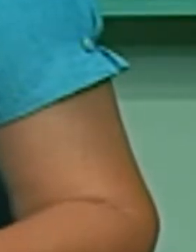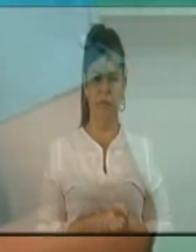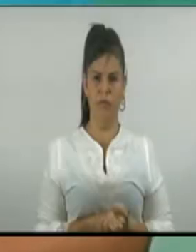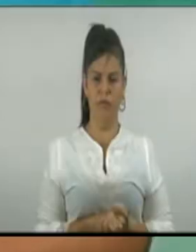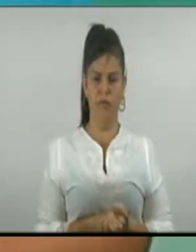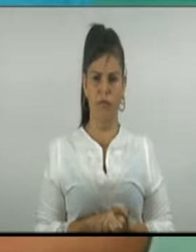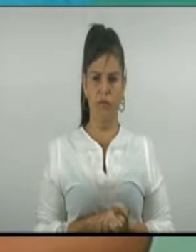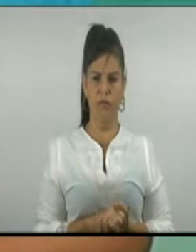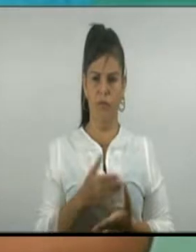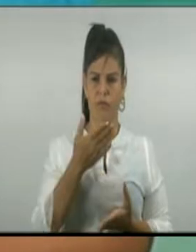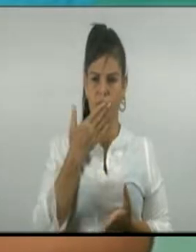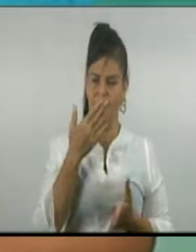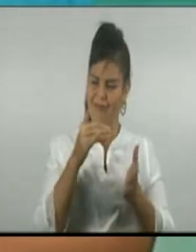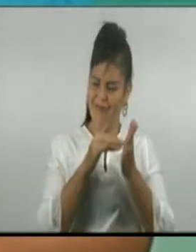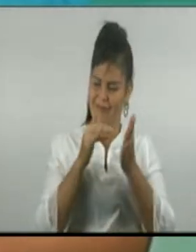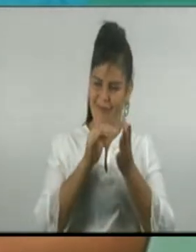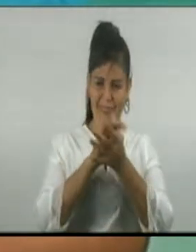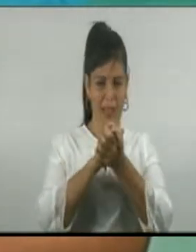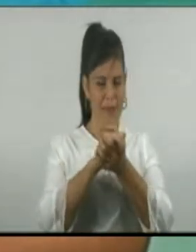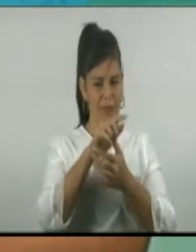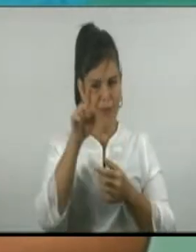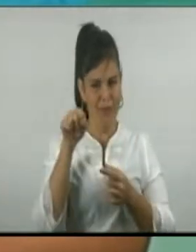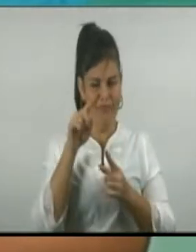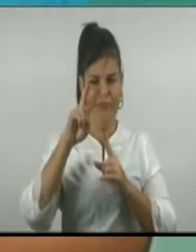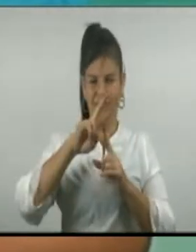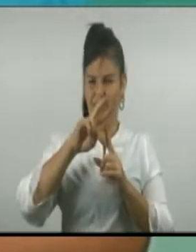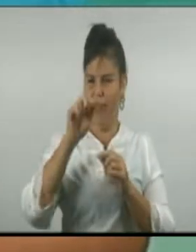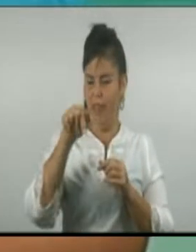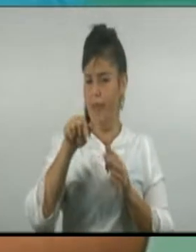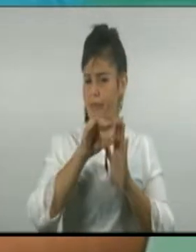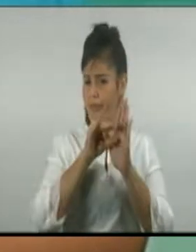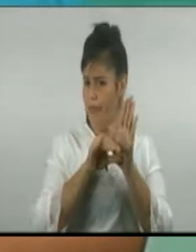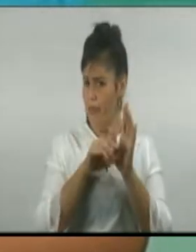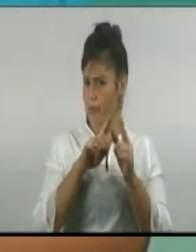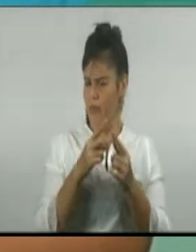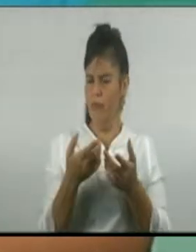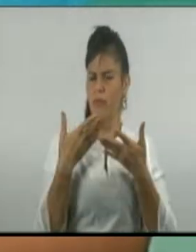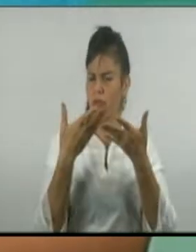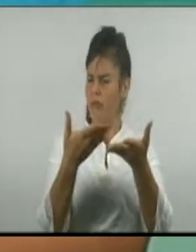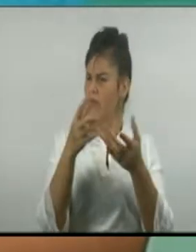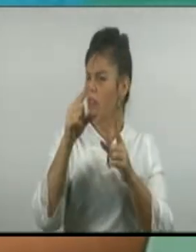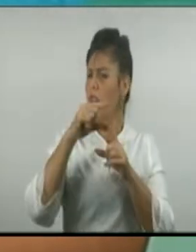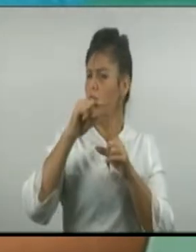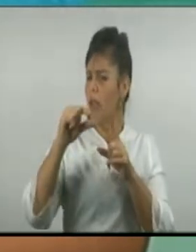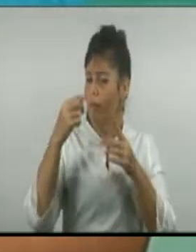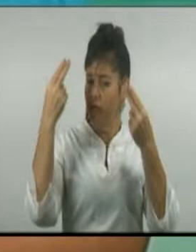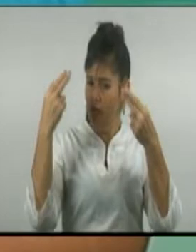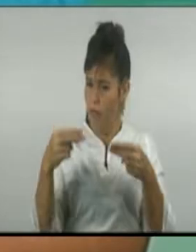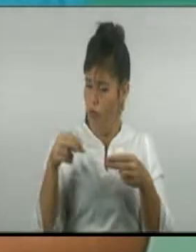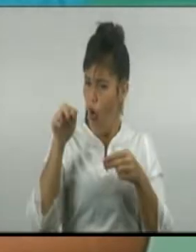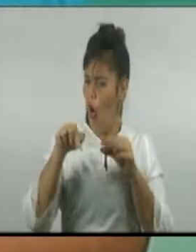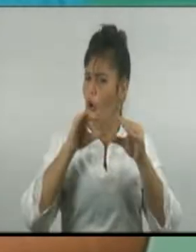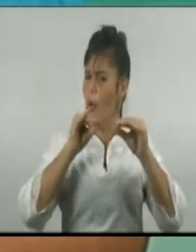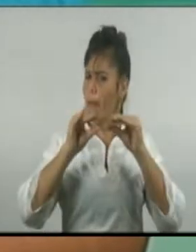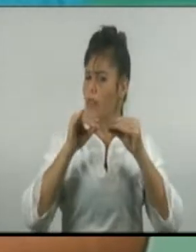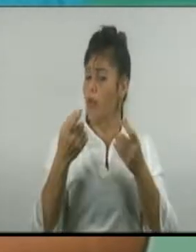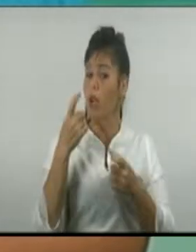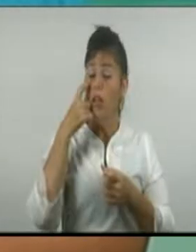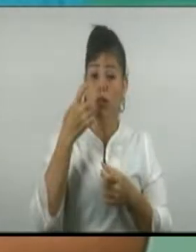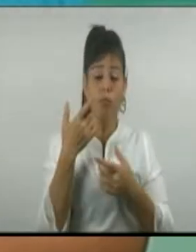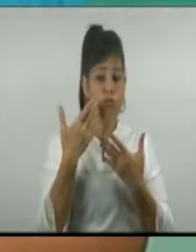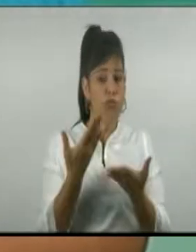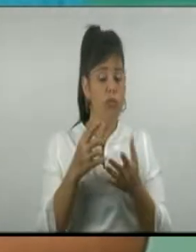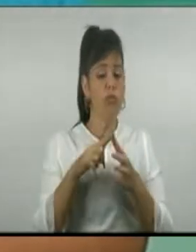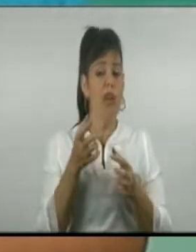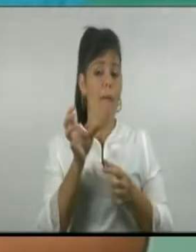buenas tardes amigos y amigas televidentes en este programa dedicado a temas de salud estaremos conversando hoy acerca de la importancia de los